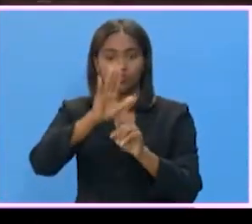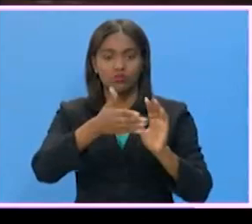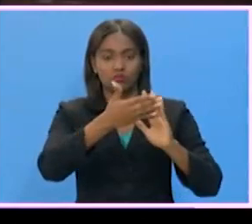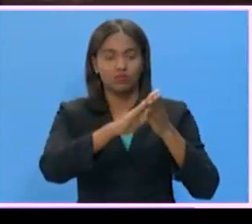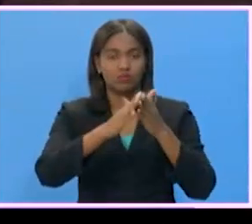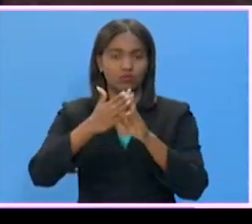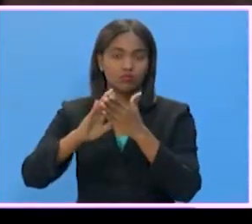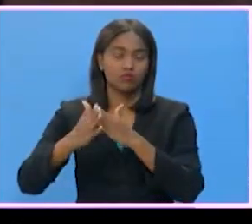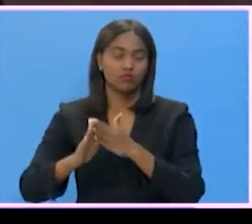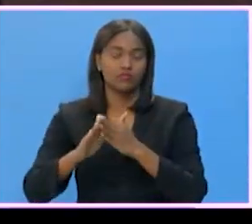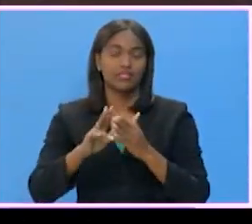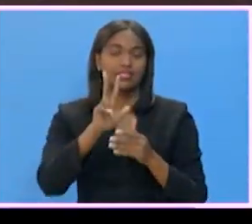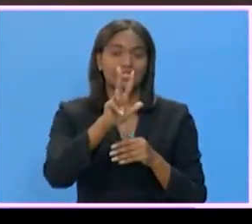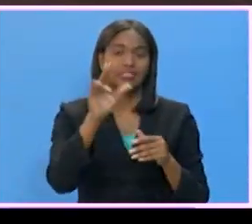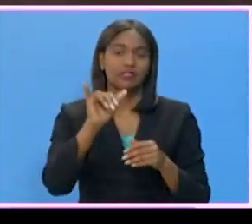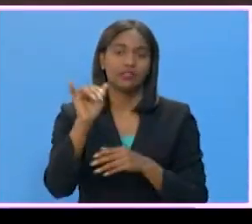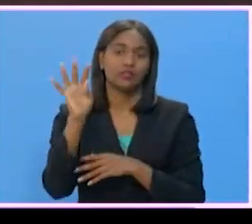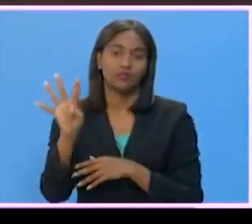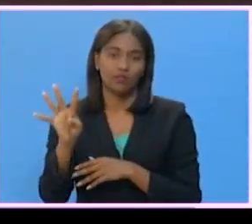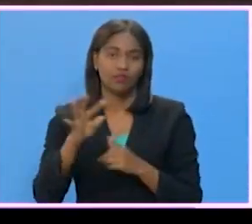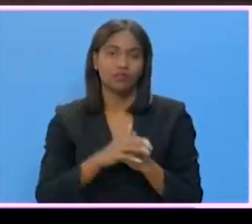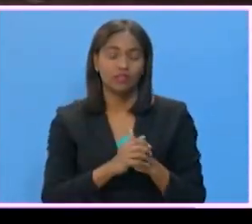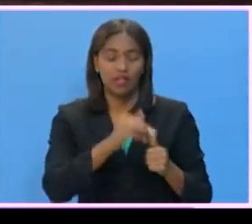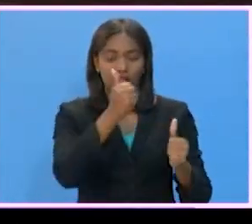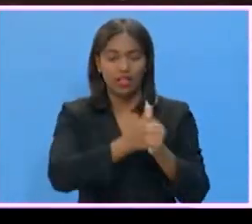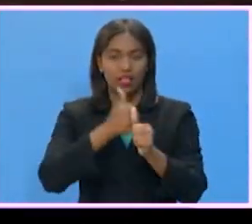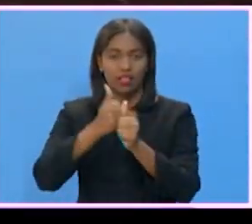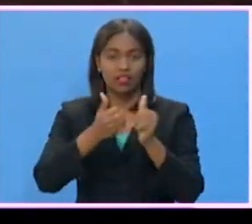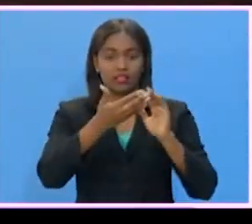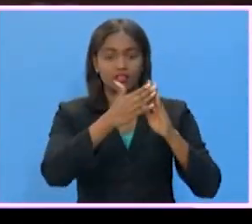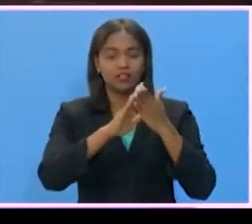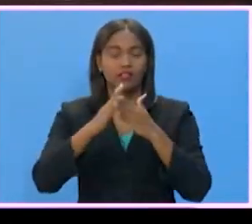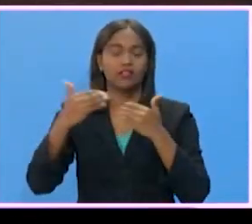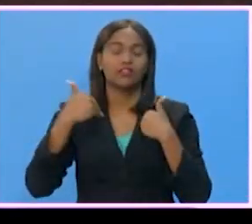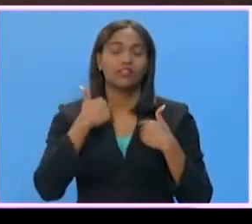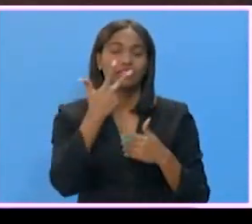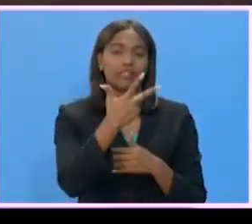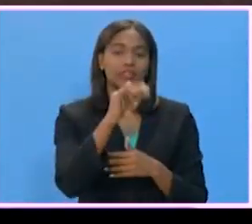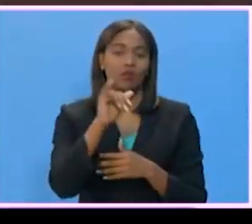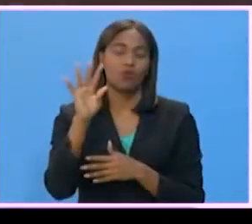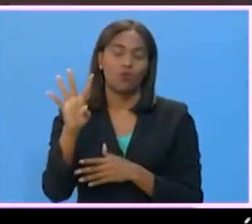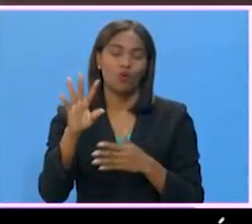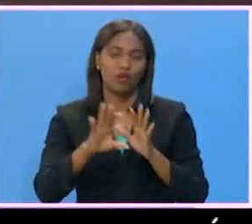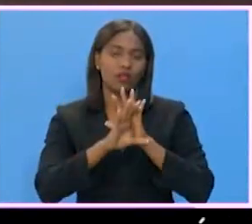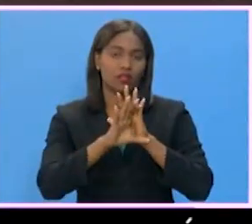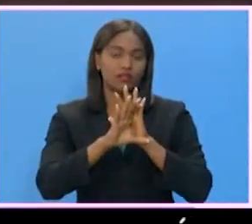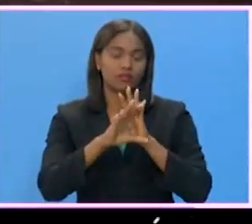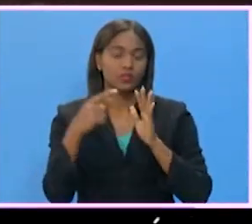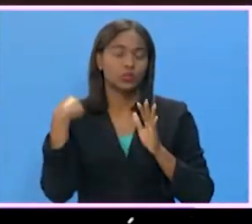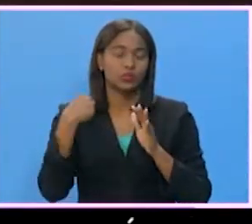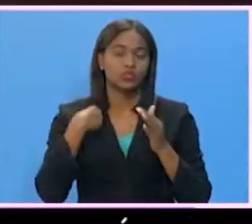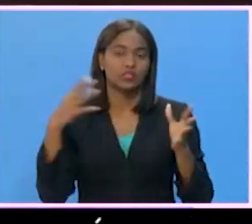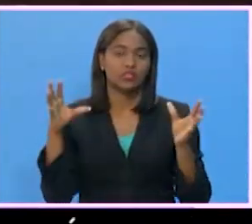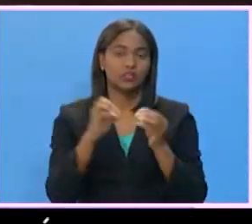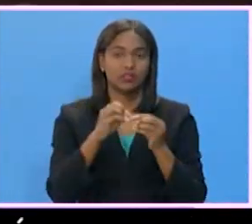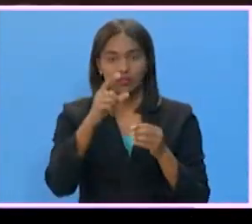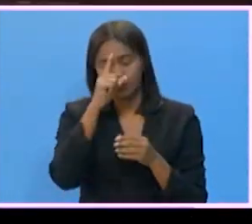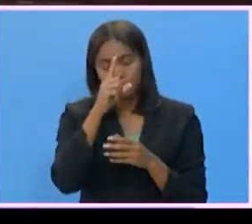sectores, 3 y 4. Cada sector tiene 3 y 4. Por ejemplo, llevamos alrededor de